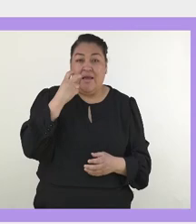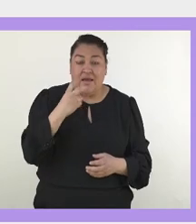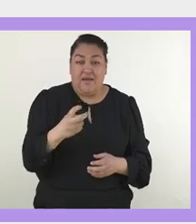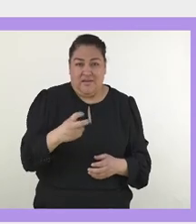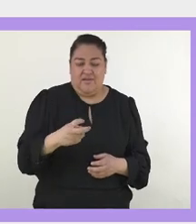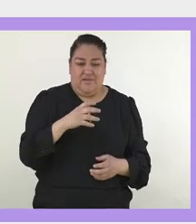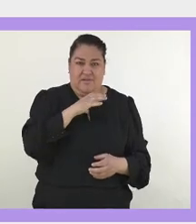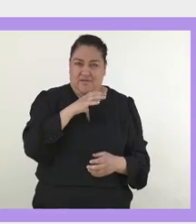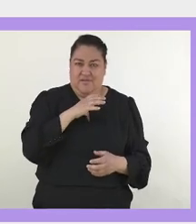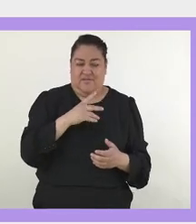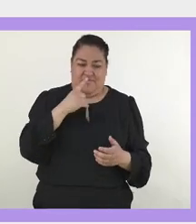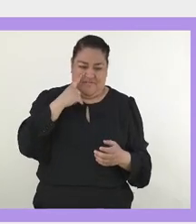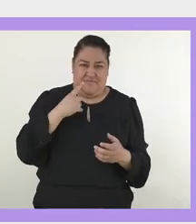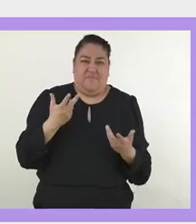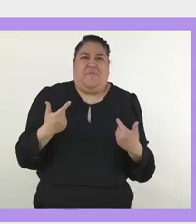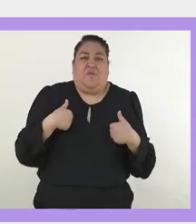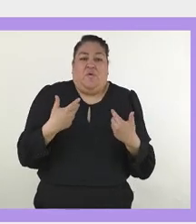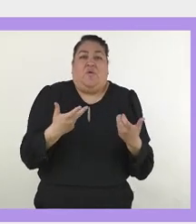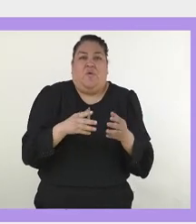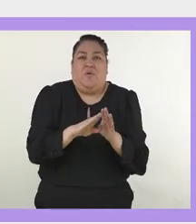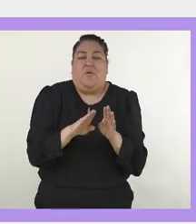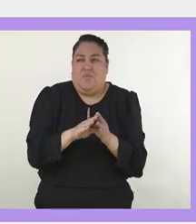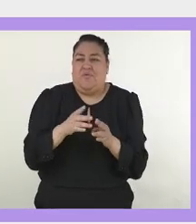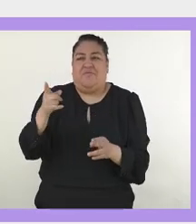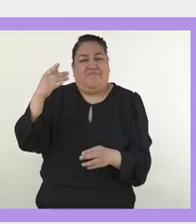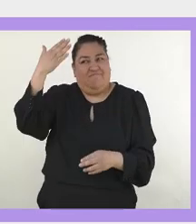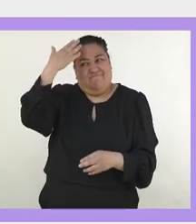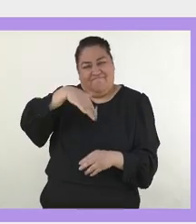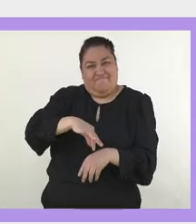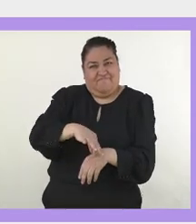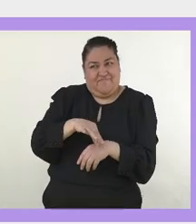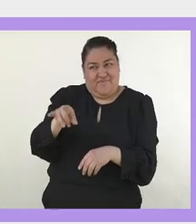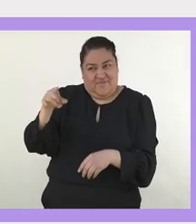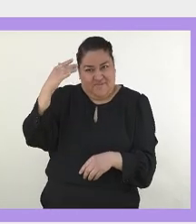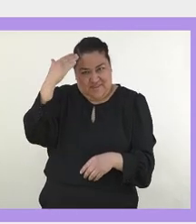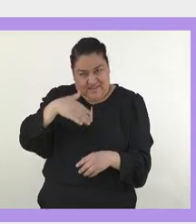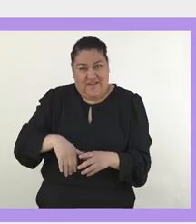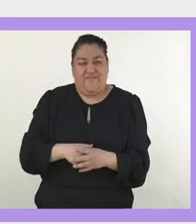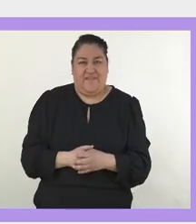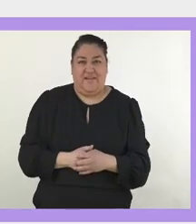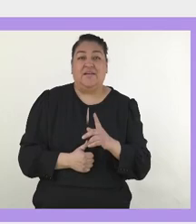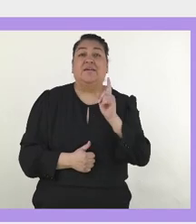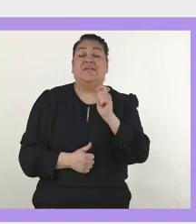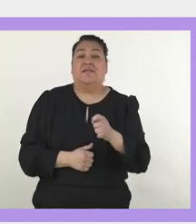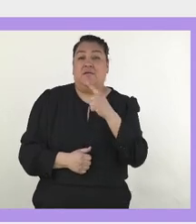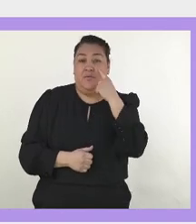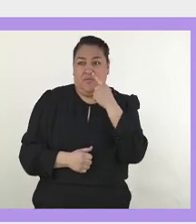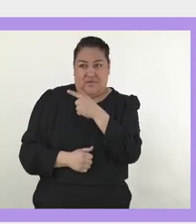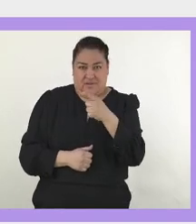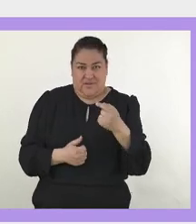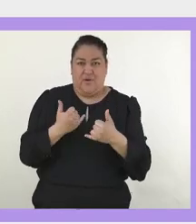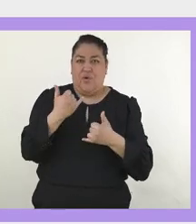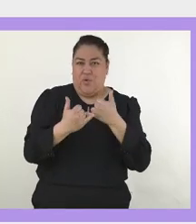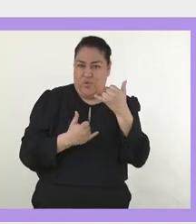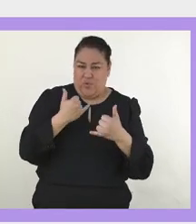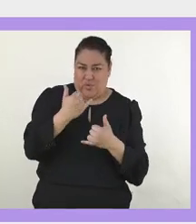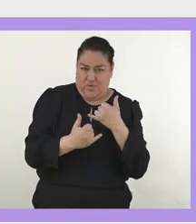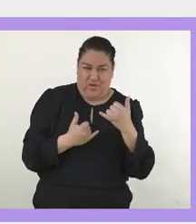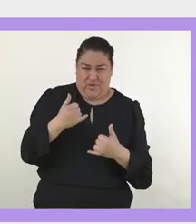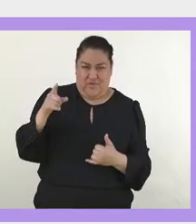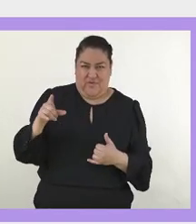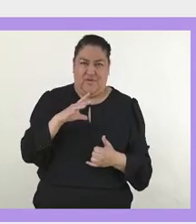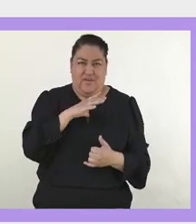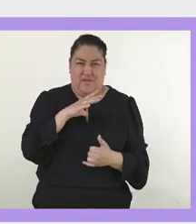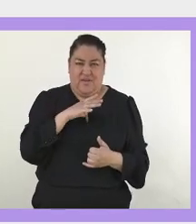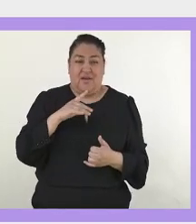los ejemplos yo que te puedo decir querida Sara y los conocemos no justo hablaba de de las hoy jugadoras pero eh esas que no